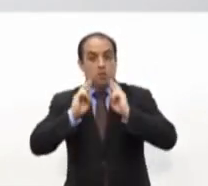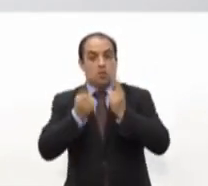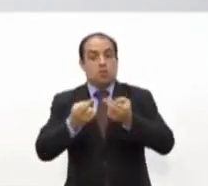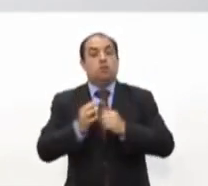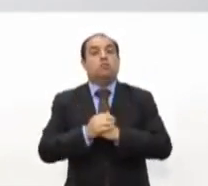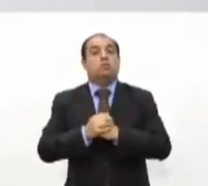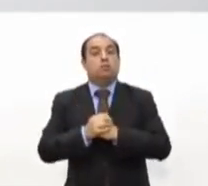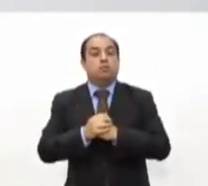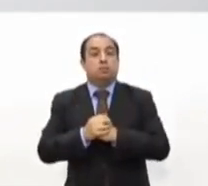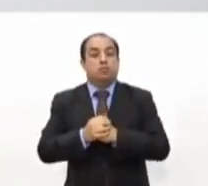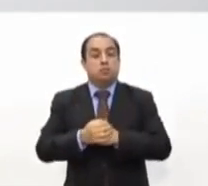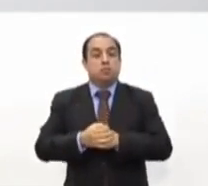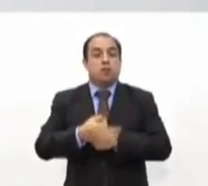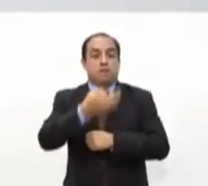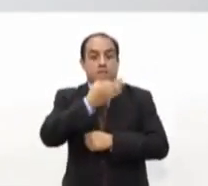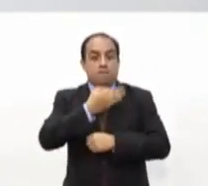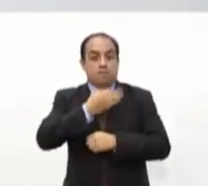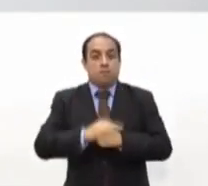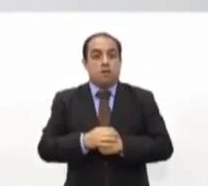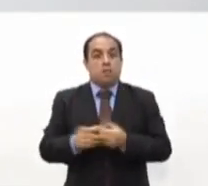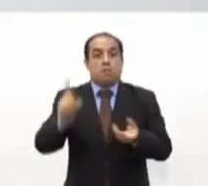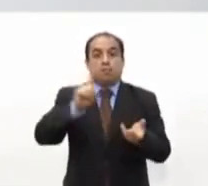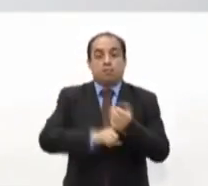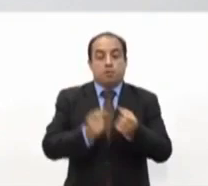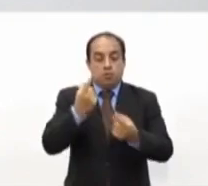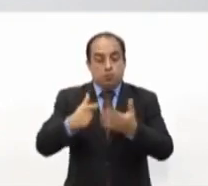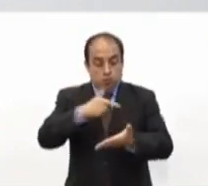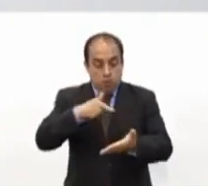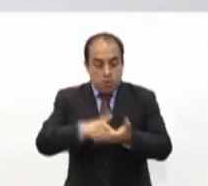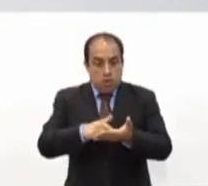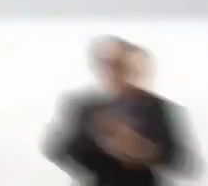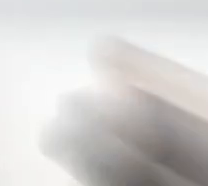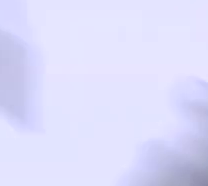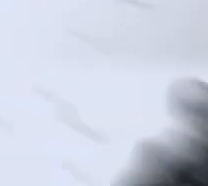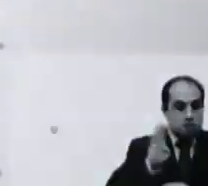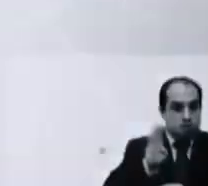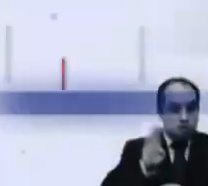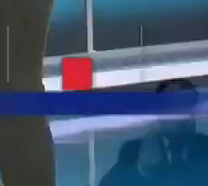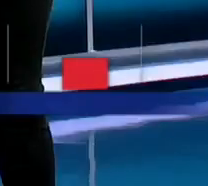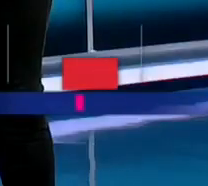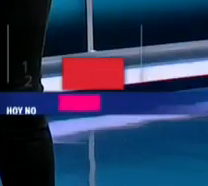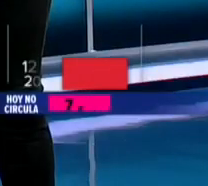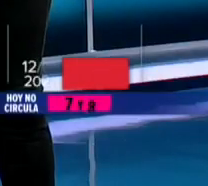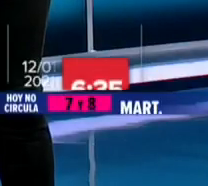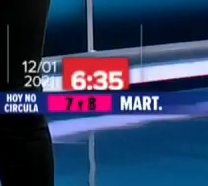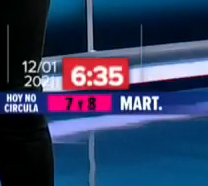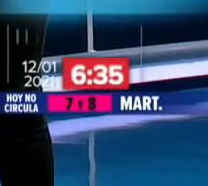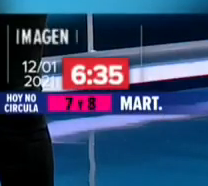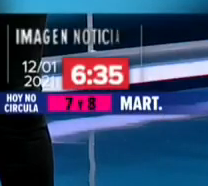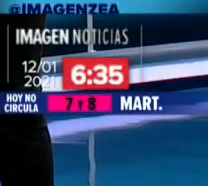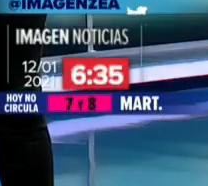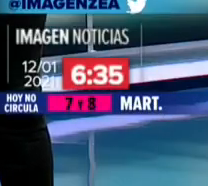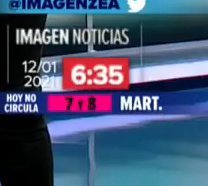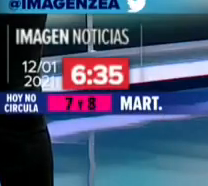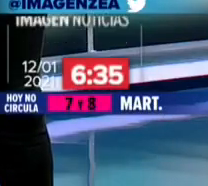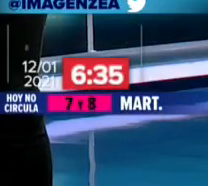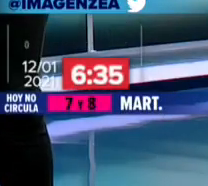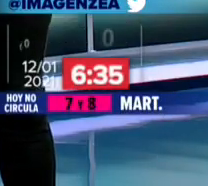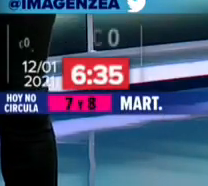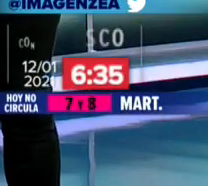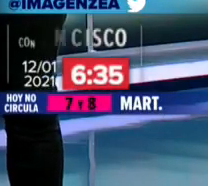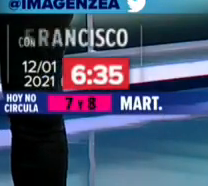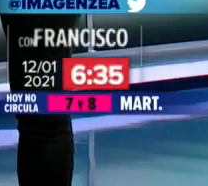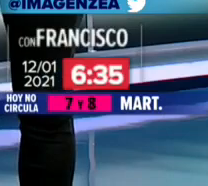y particularmente de algunos establecimientos como los restaurantes. En el Estado de México es la misma situación.